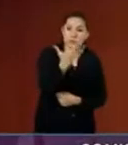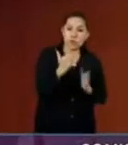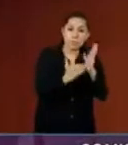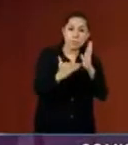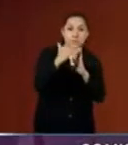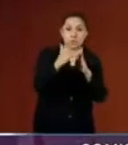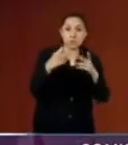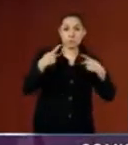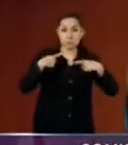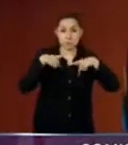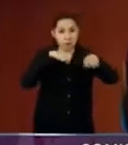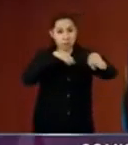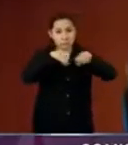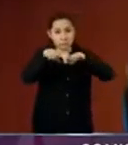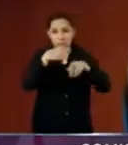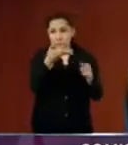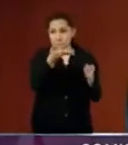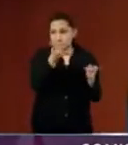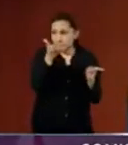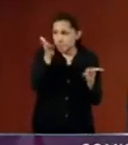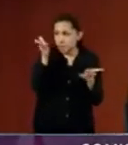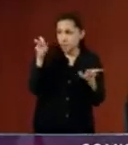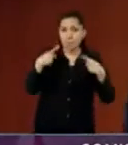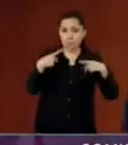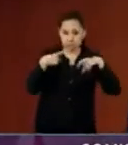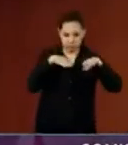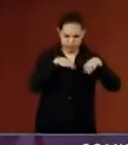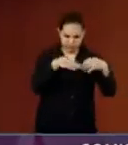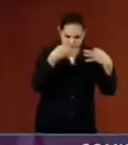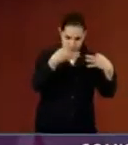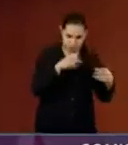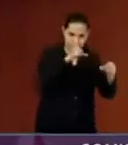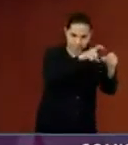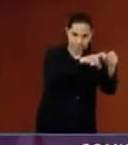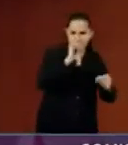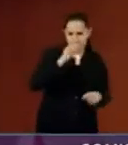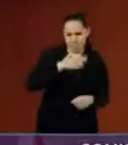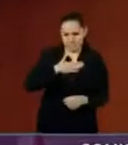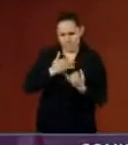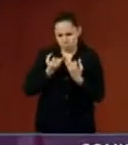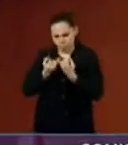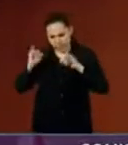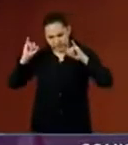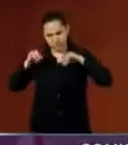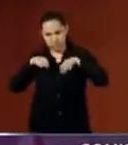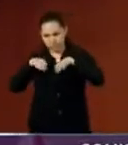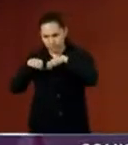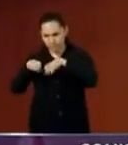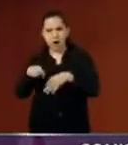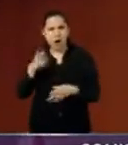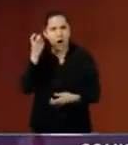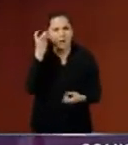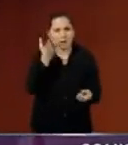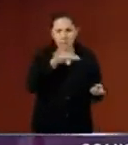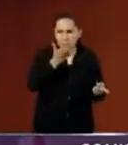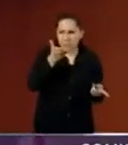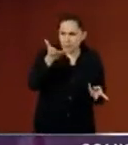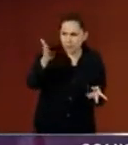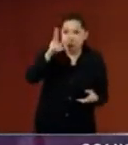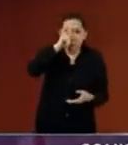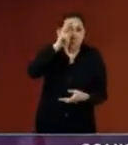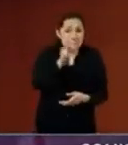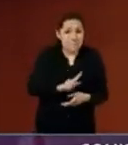empleos, tanto formales como informales, afectando principalmente a las mujeres. Al día de